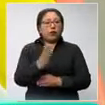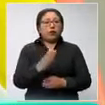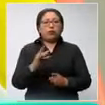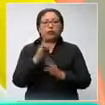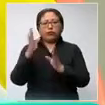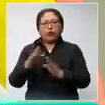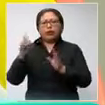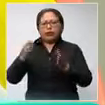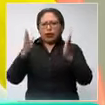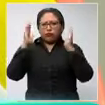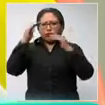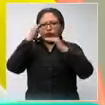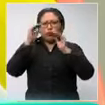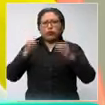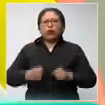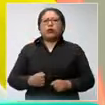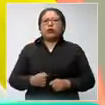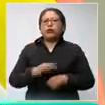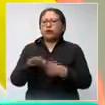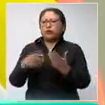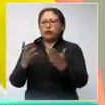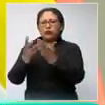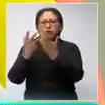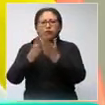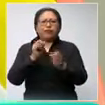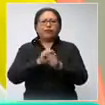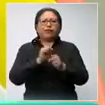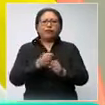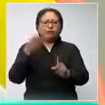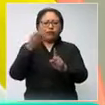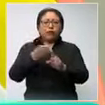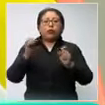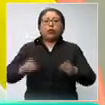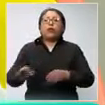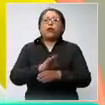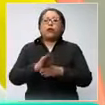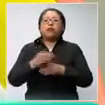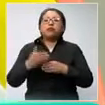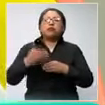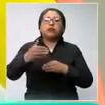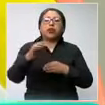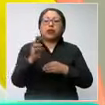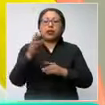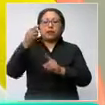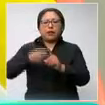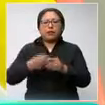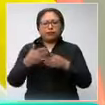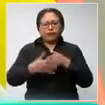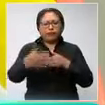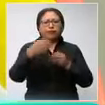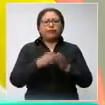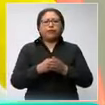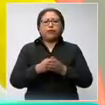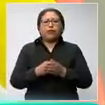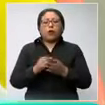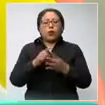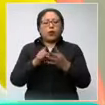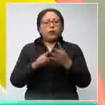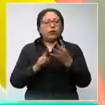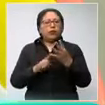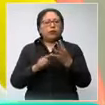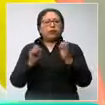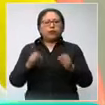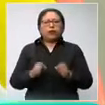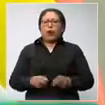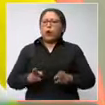los más vulnerables trabajen coordinadamente, tiene que estar en funcionamiento en los próximos 6 meses. Son 4 acciones inmediatas que les estamos poniendo